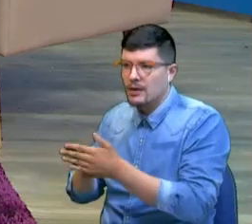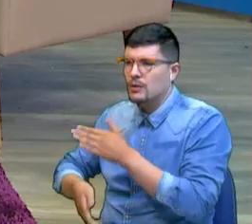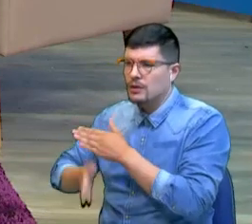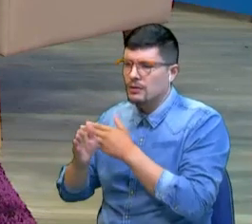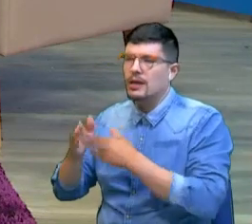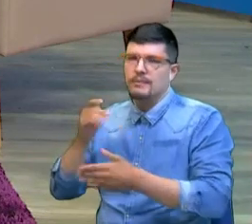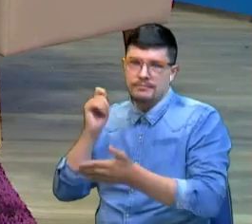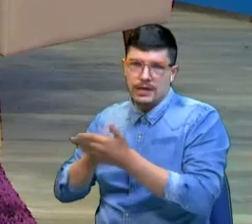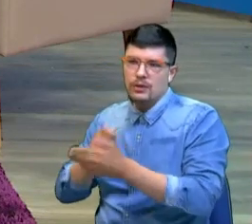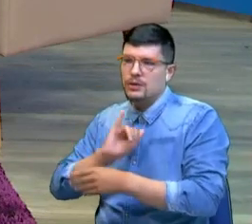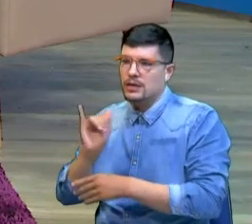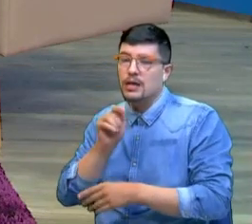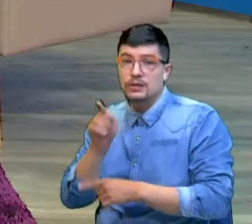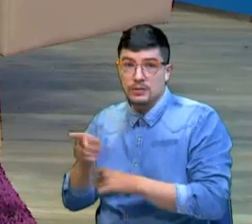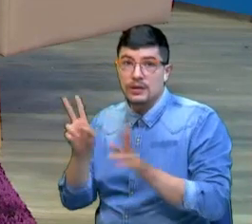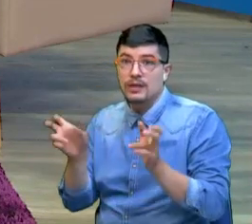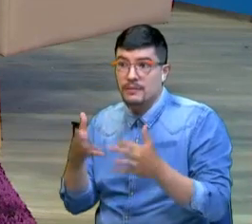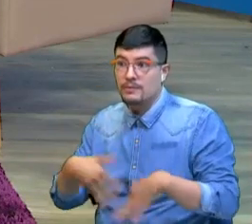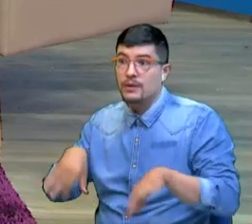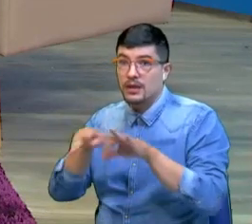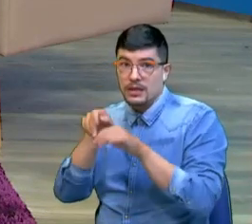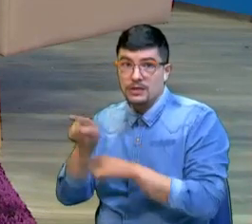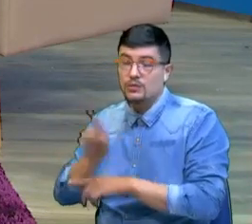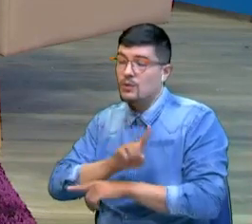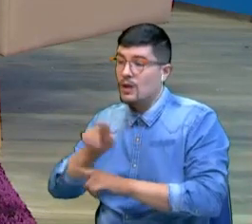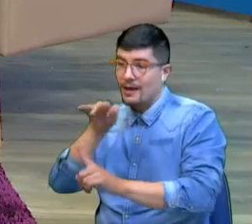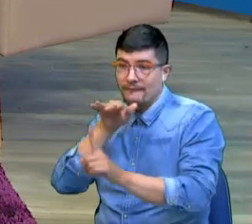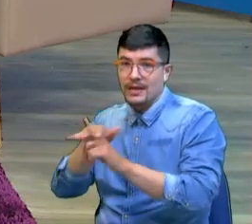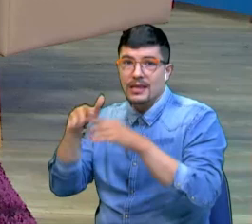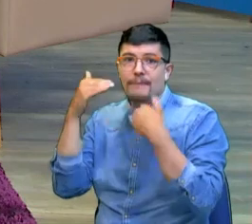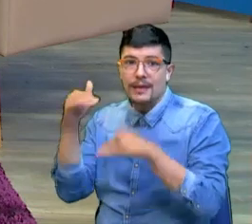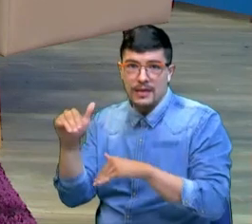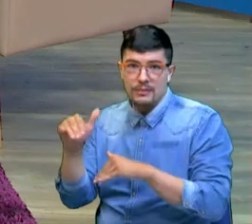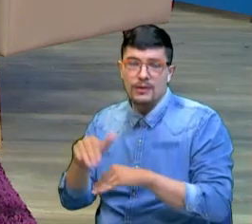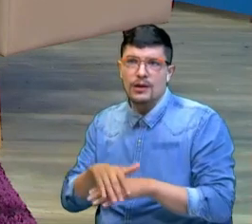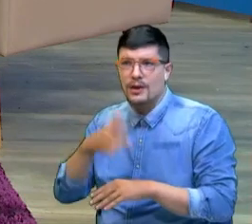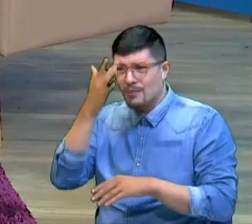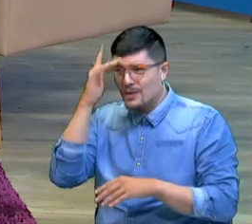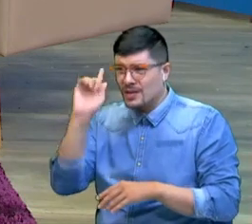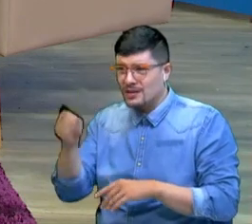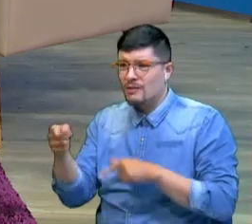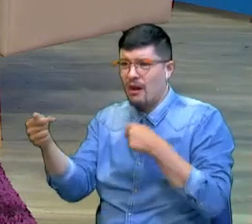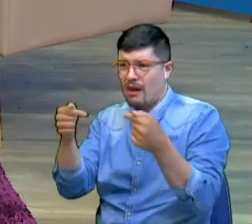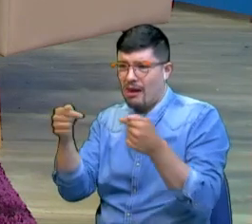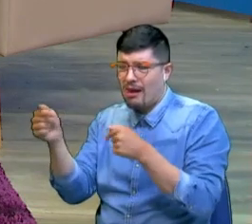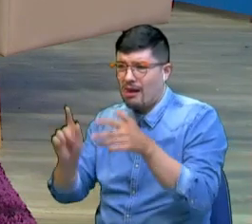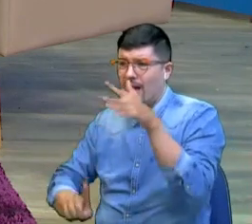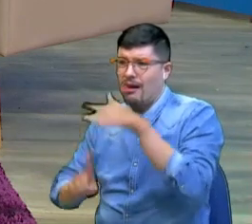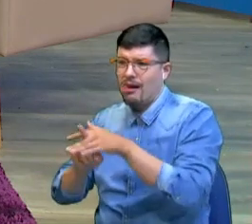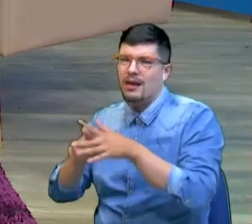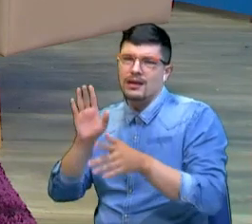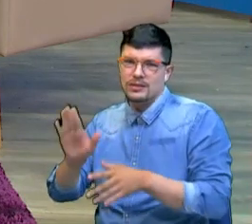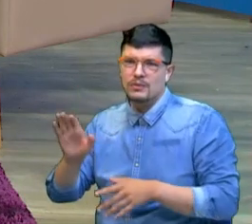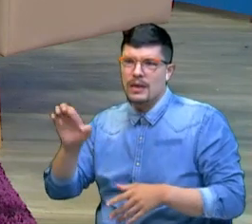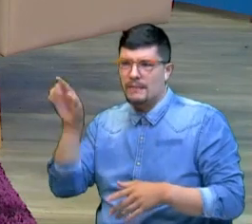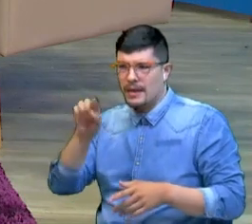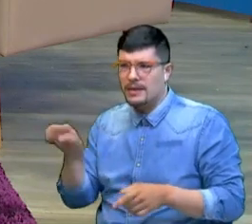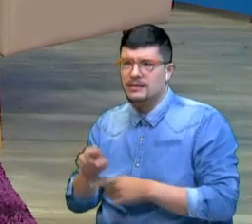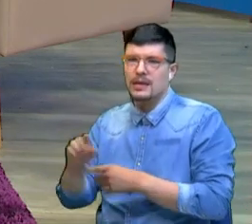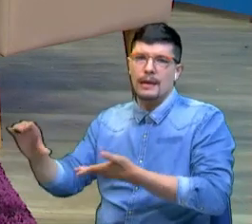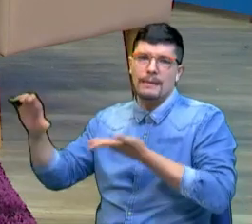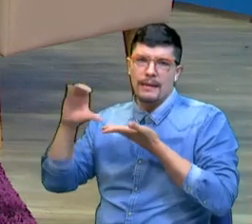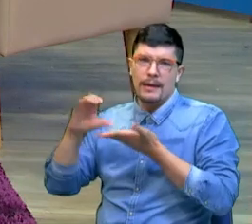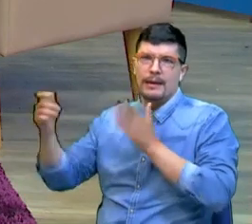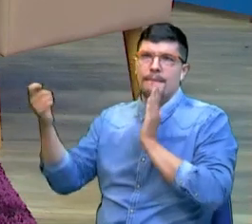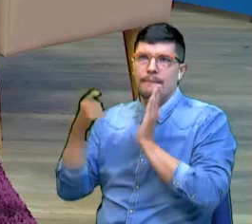vea afectado su mínimo vital. Su mínimo vital. Va a tener una merma, porque si hay discusión respecto al origen, pues la EPS nos va a pagar